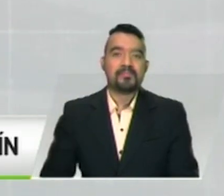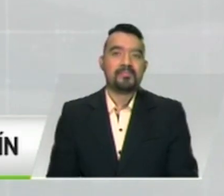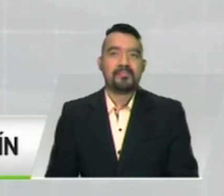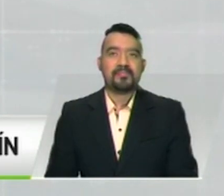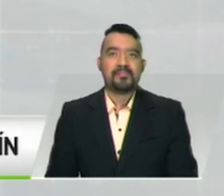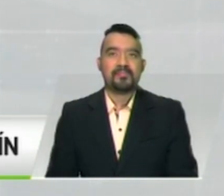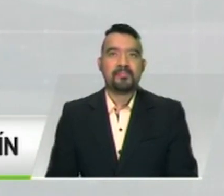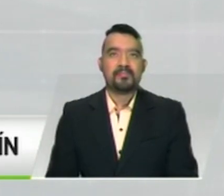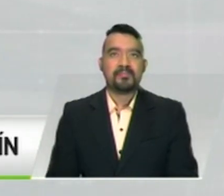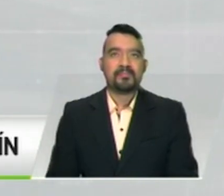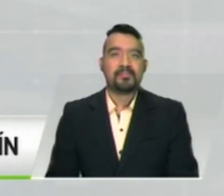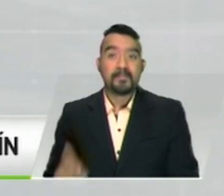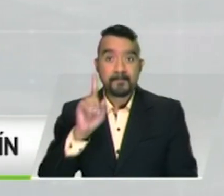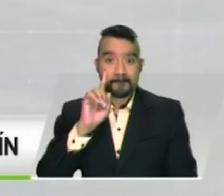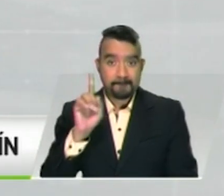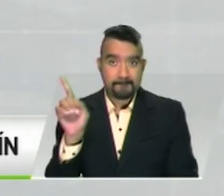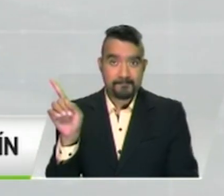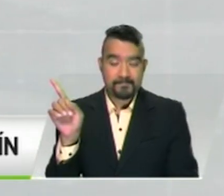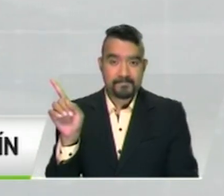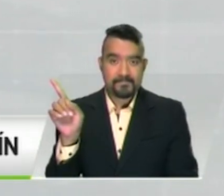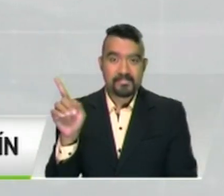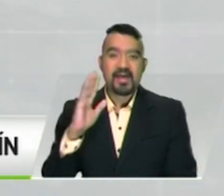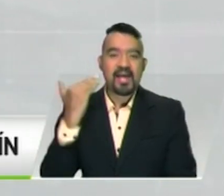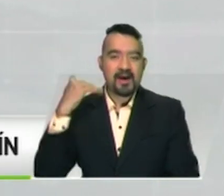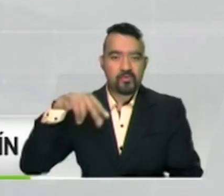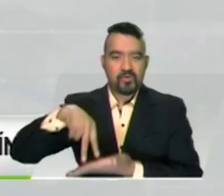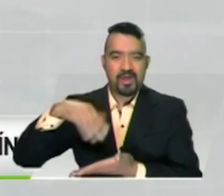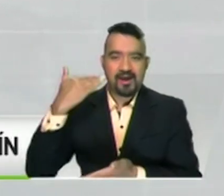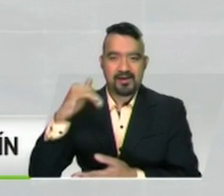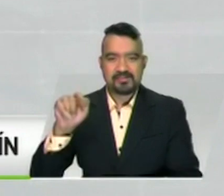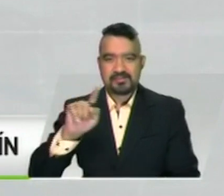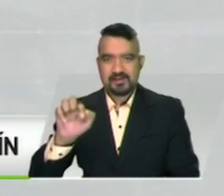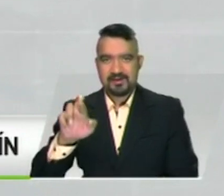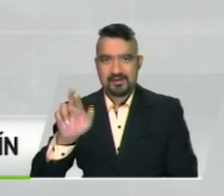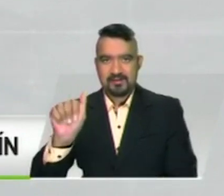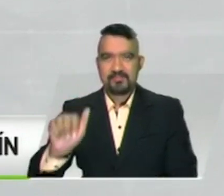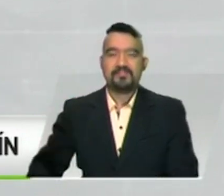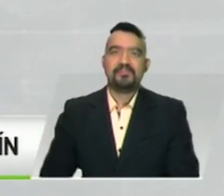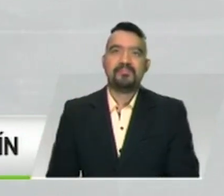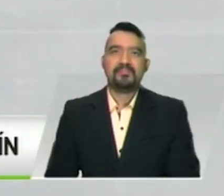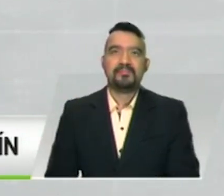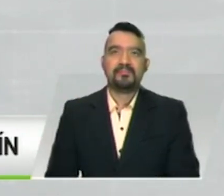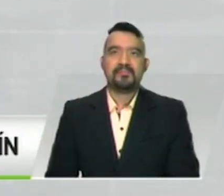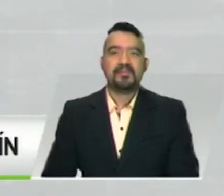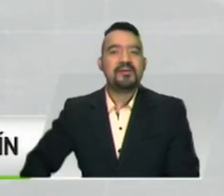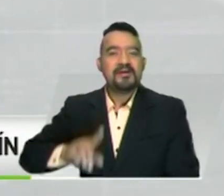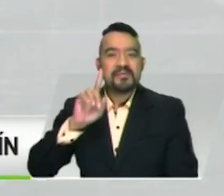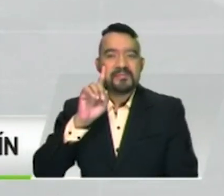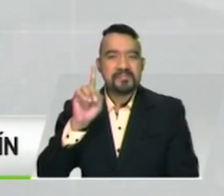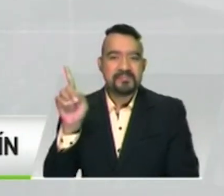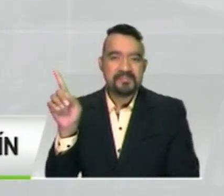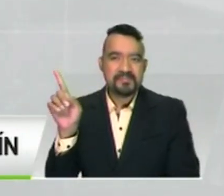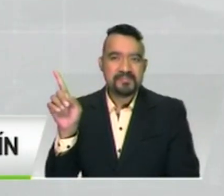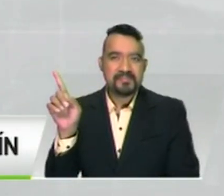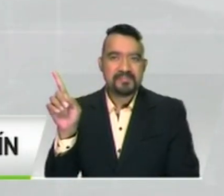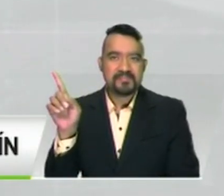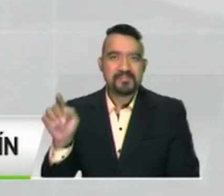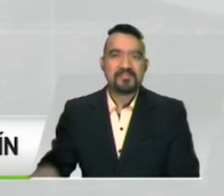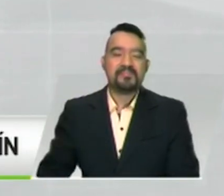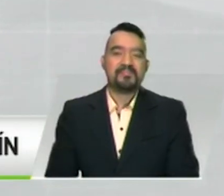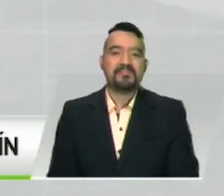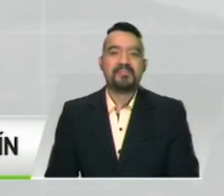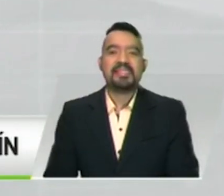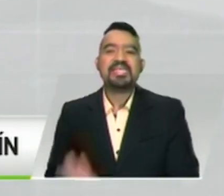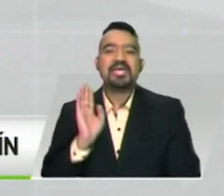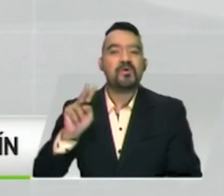Salazar. Cómo maté a mi padre, de Sara Jaramillo. Esta herida llena de peces, de Lorena Salazar Mazo. Y El camino del artista, de